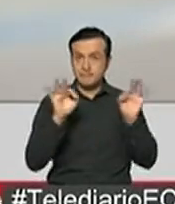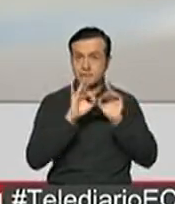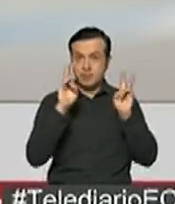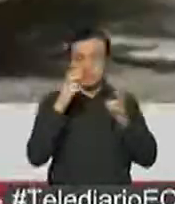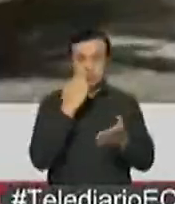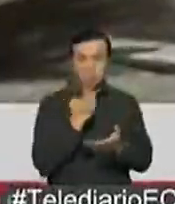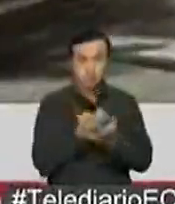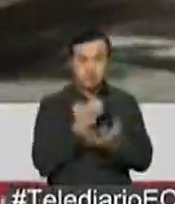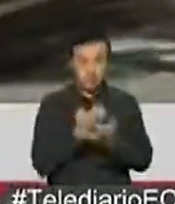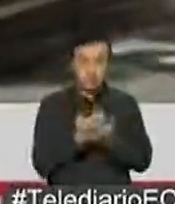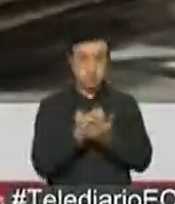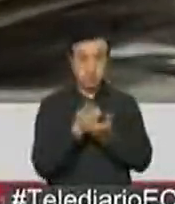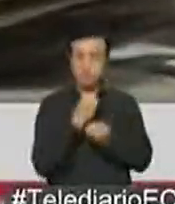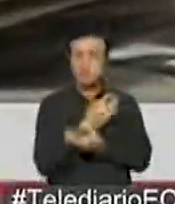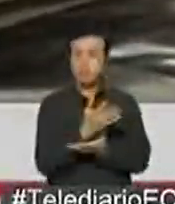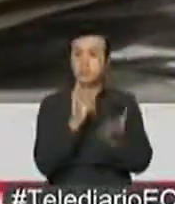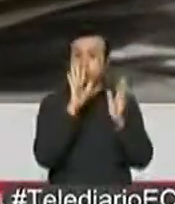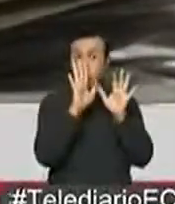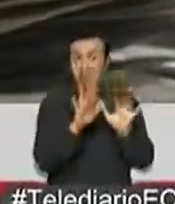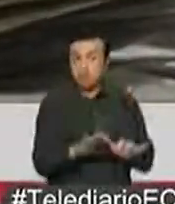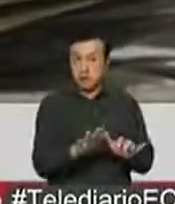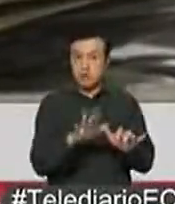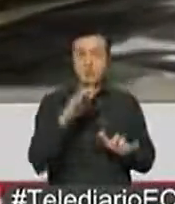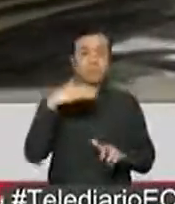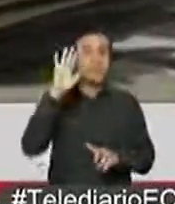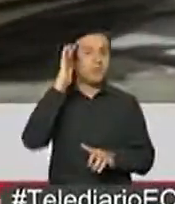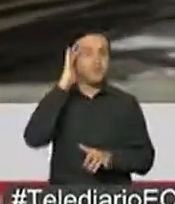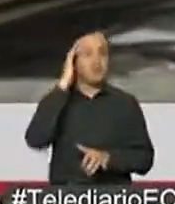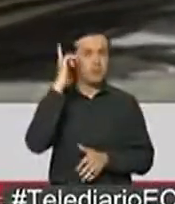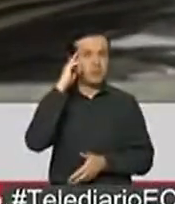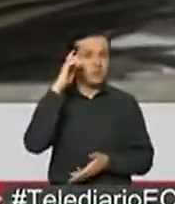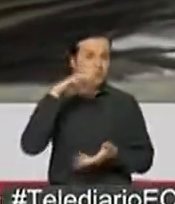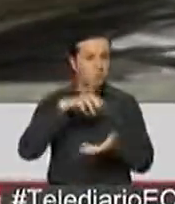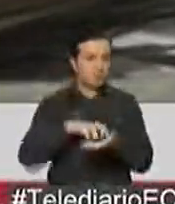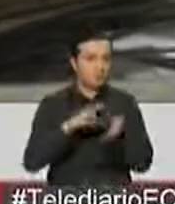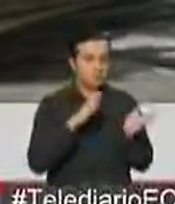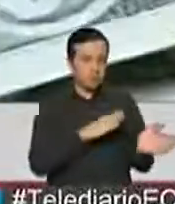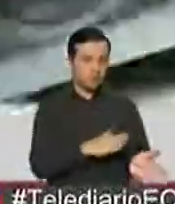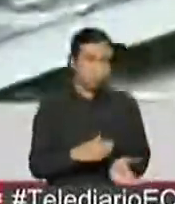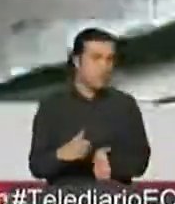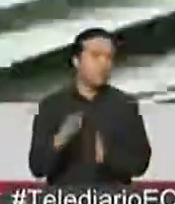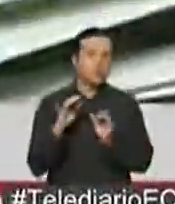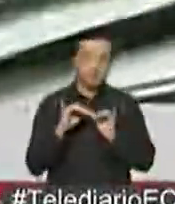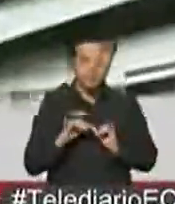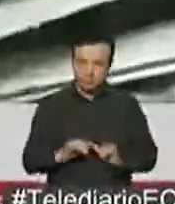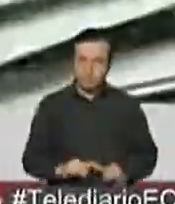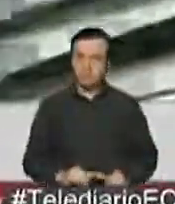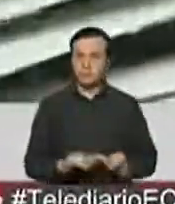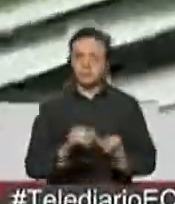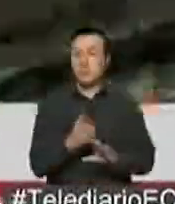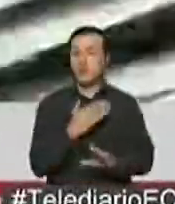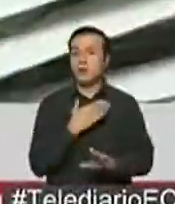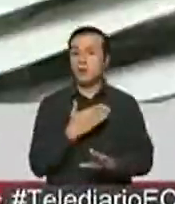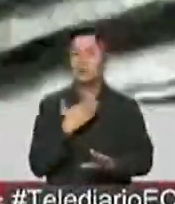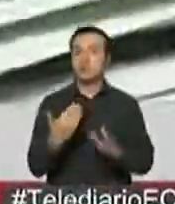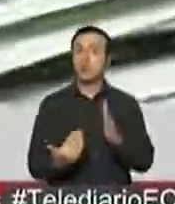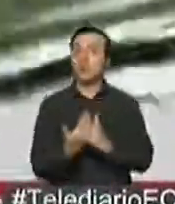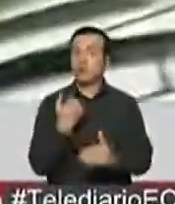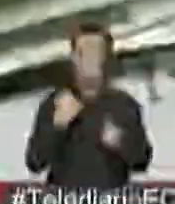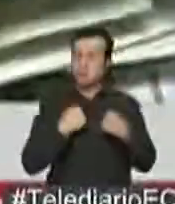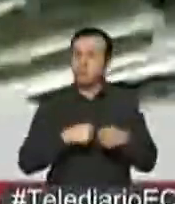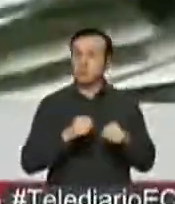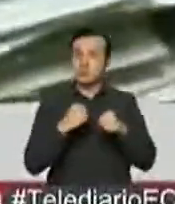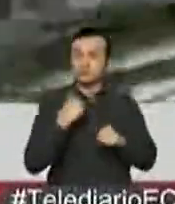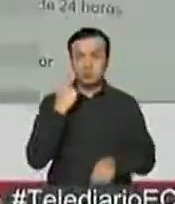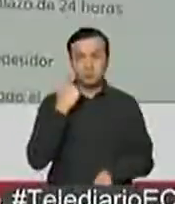aspecto económico y es que a través de esta secretaría las preocupaciones del gobierno para combatir este mal se materializan recientemente en un nuevo esfuerzo se